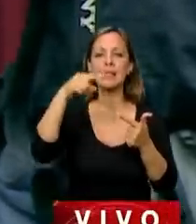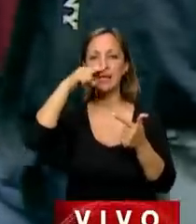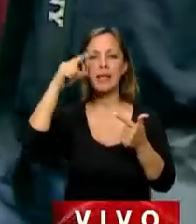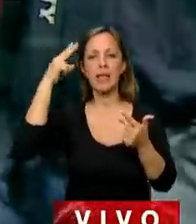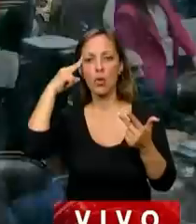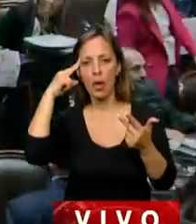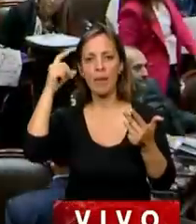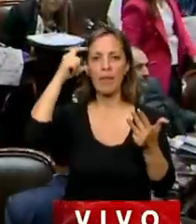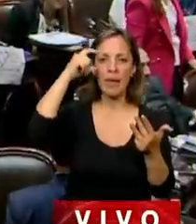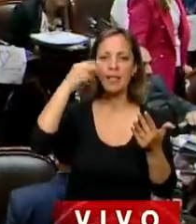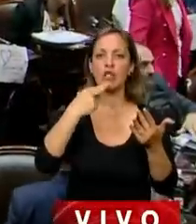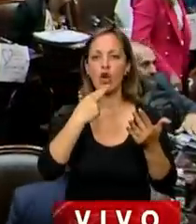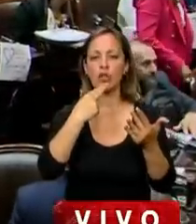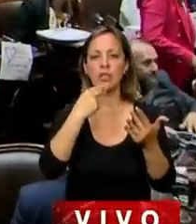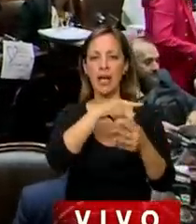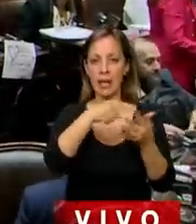9, 10 y 11.